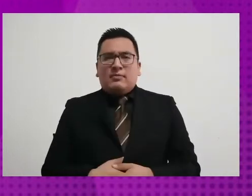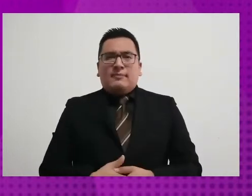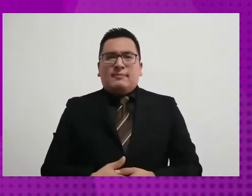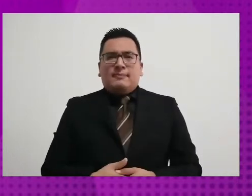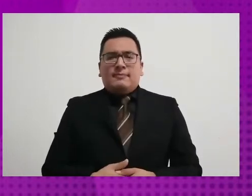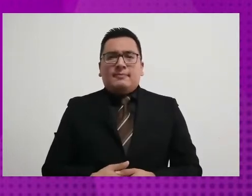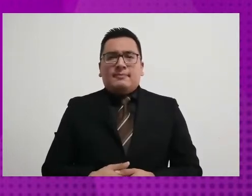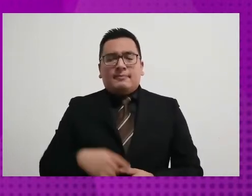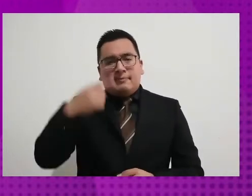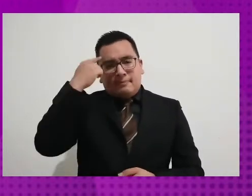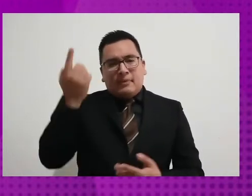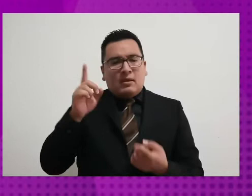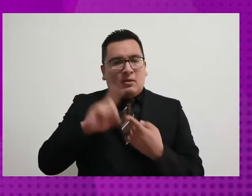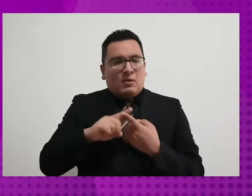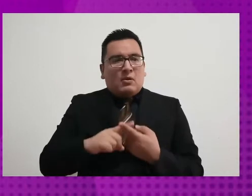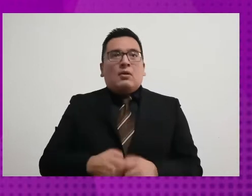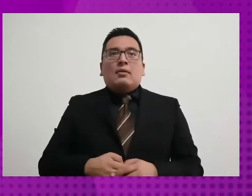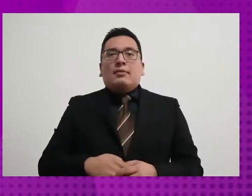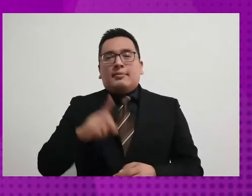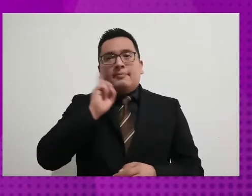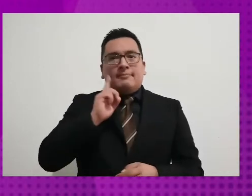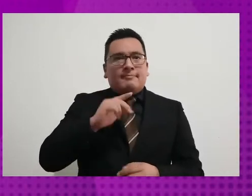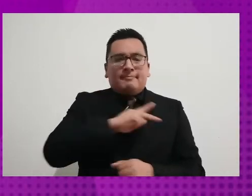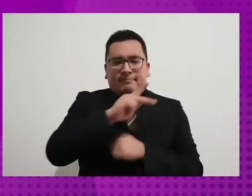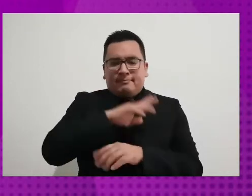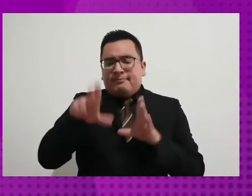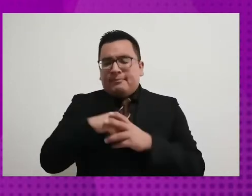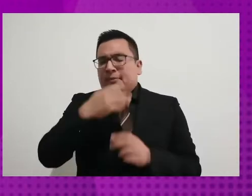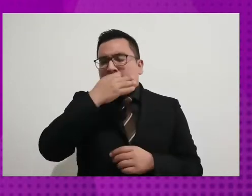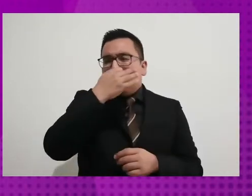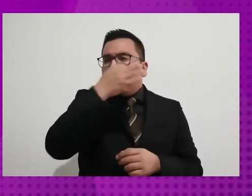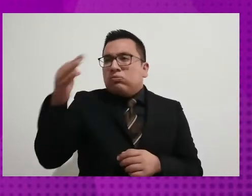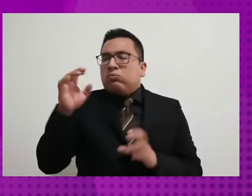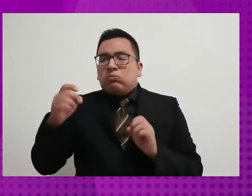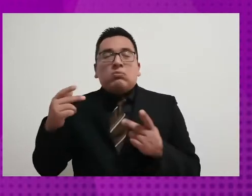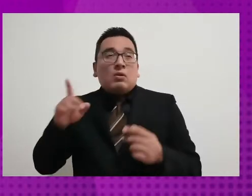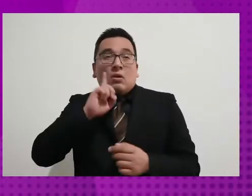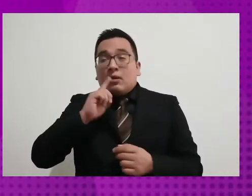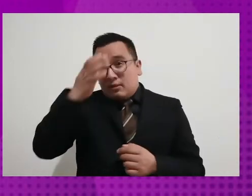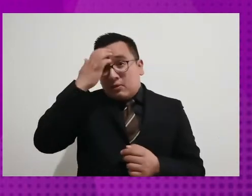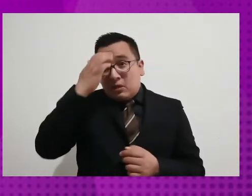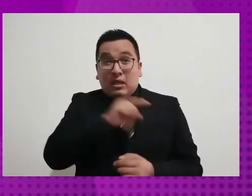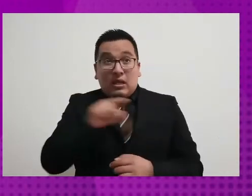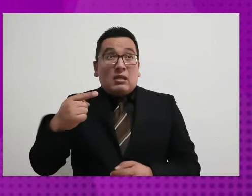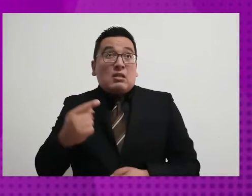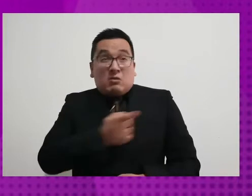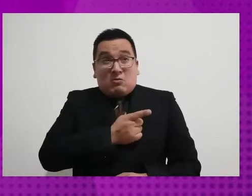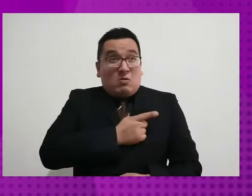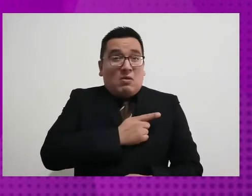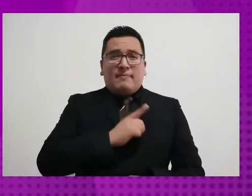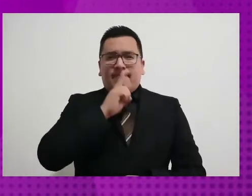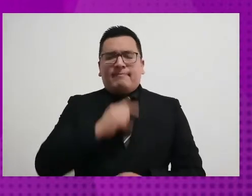estos instrumentos para, primero, hacerles saber a las mujeres en todo el país que no están solas, que hay mecanismos para defender